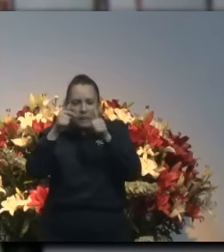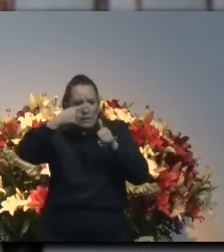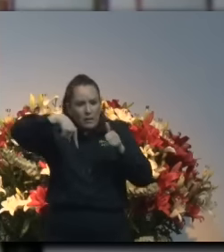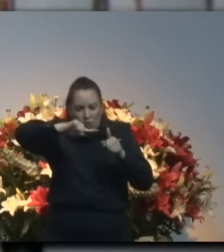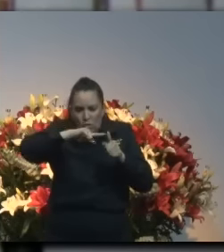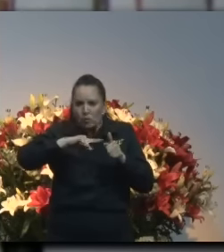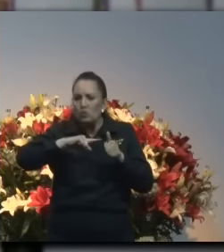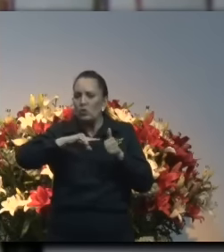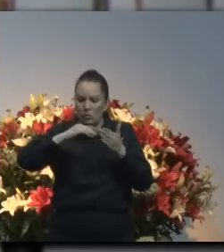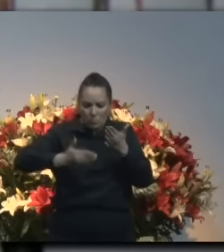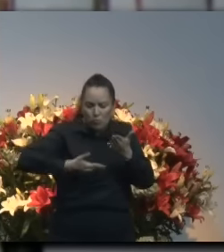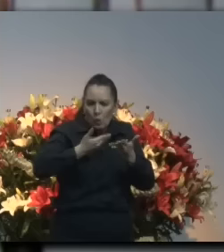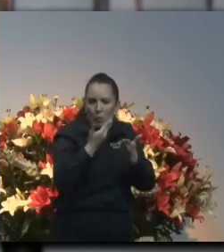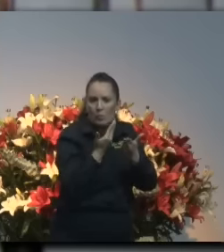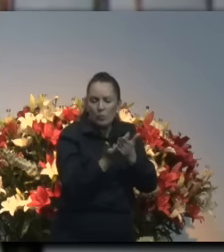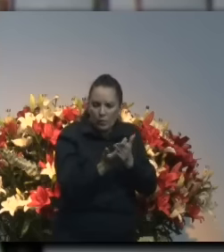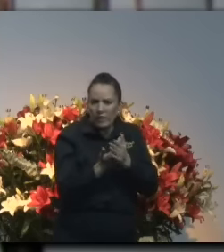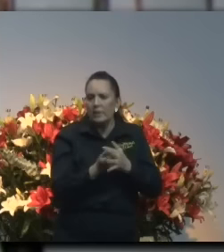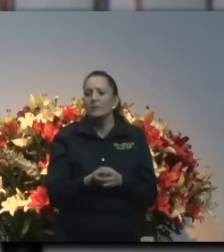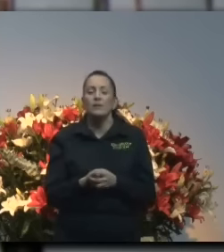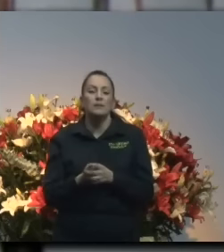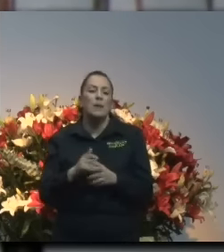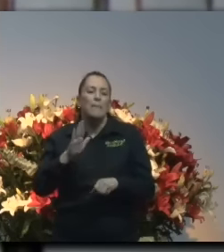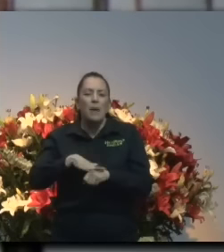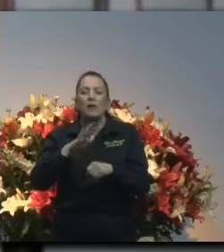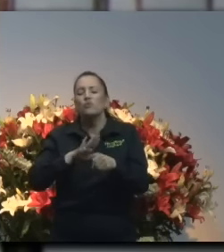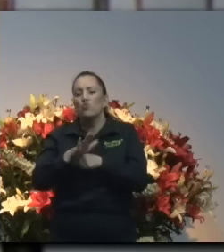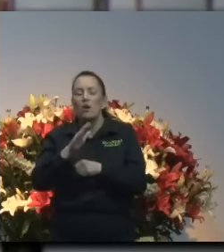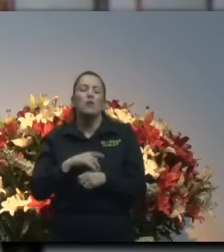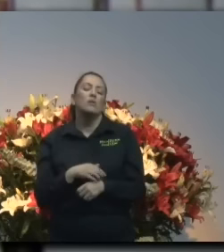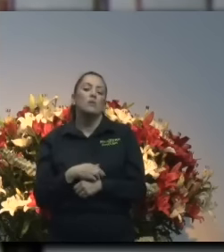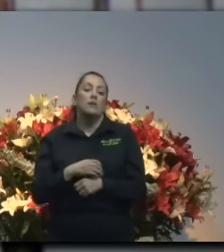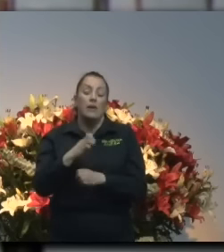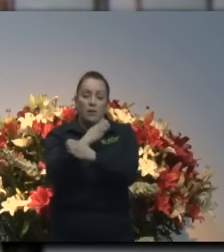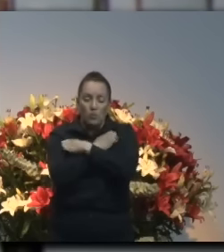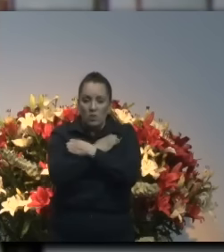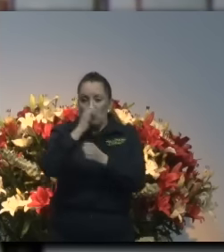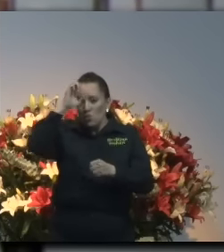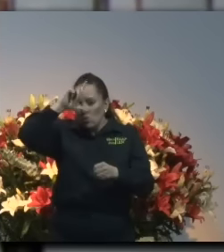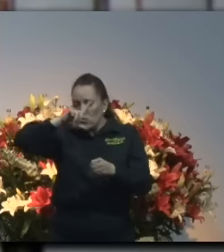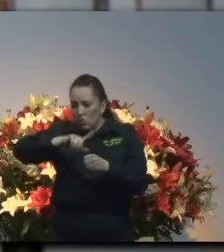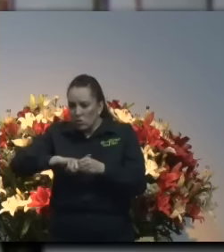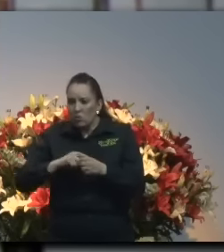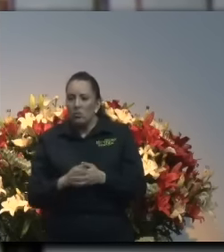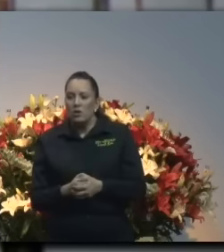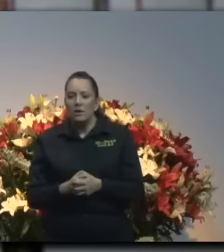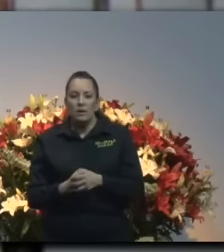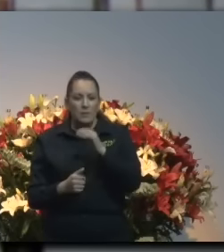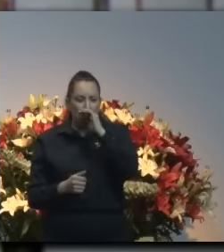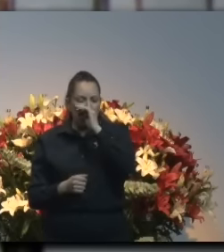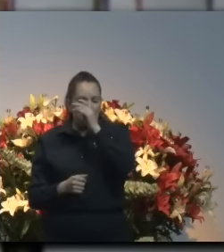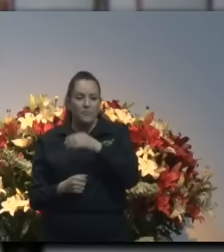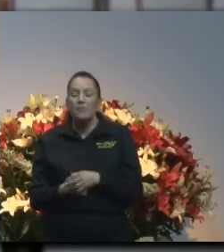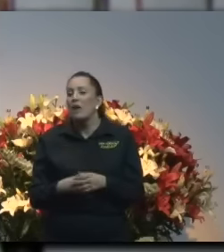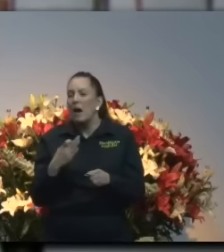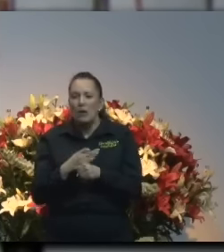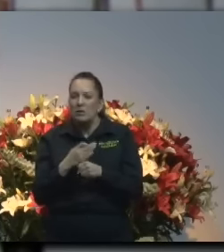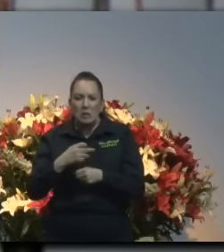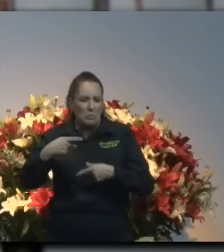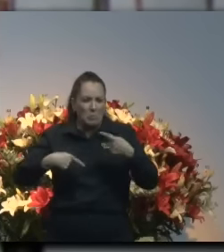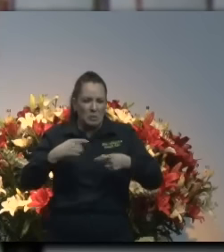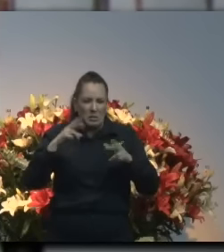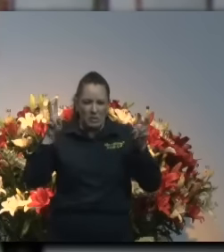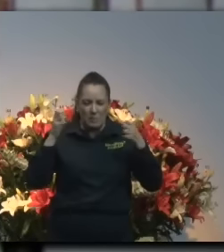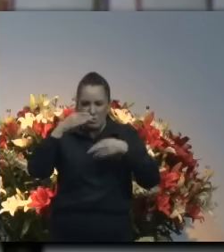demás propuestas, básicamente las de educación, cultura, que por cierto, bueno, aquí no me hicieron una pregunta por cultura,